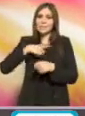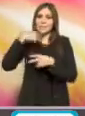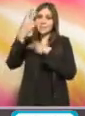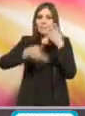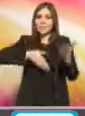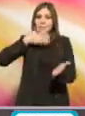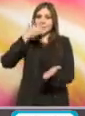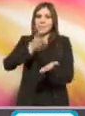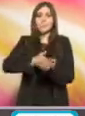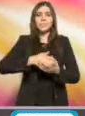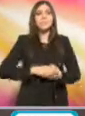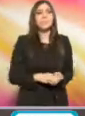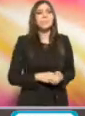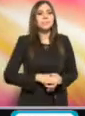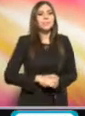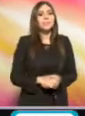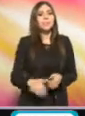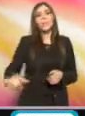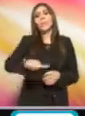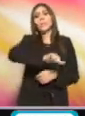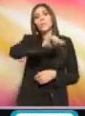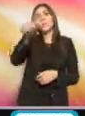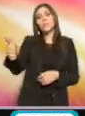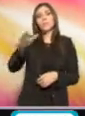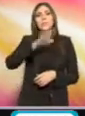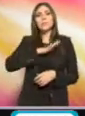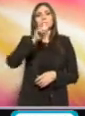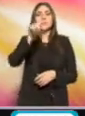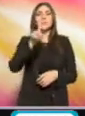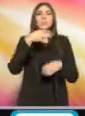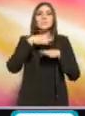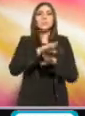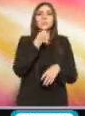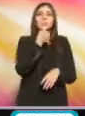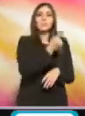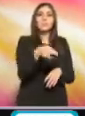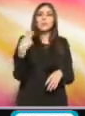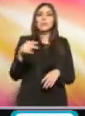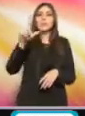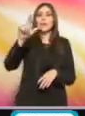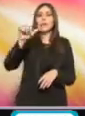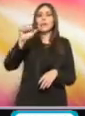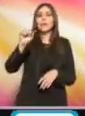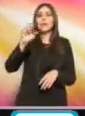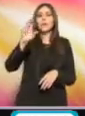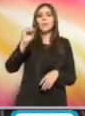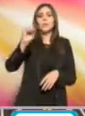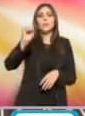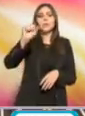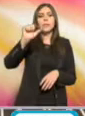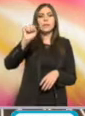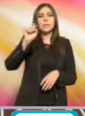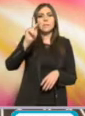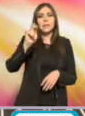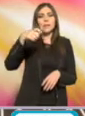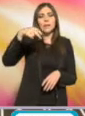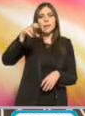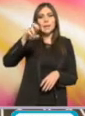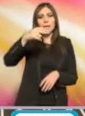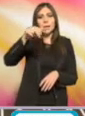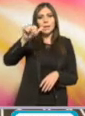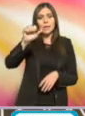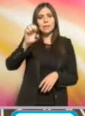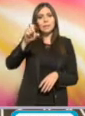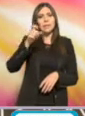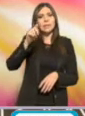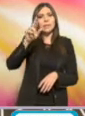costumbre, tenemos un infantil. eso, muy bien. Se llama Las cosas pequeñas extraordinarias. ¿Sí? Y buen esto título. no es